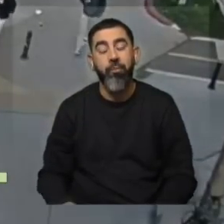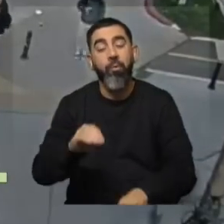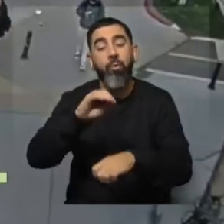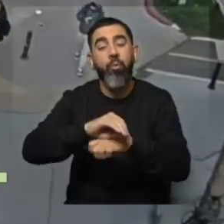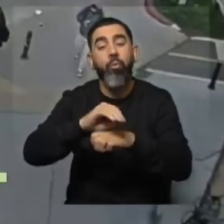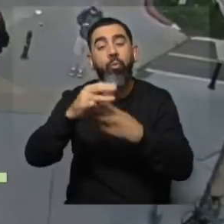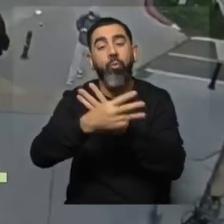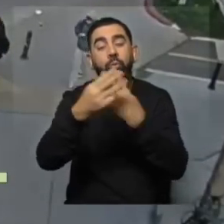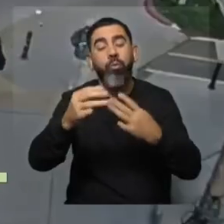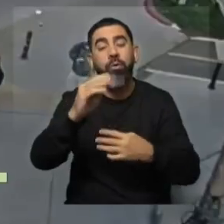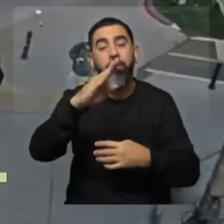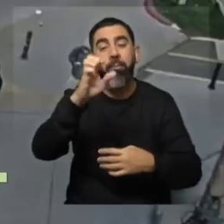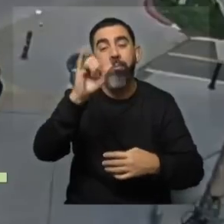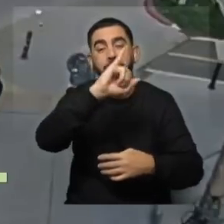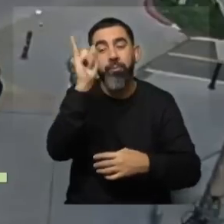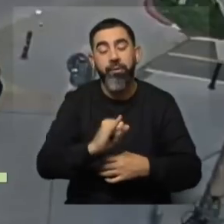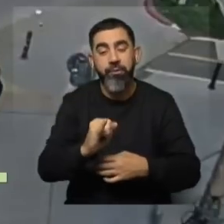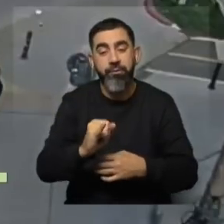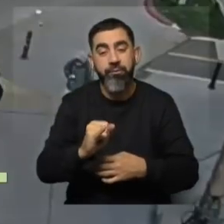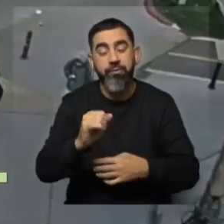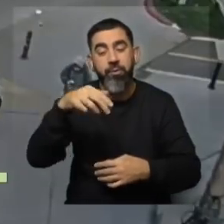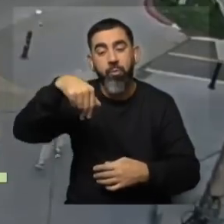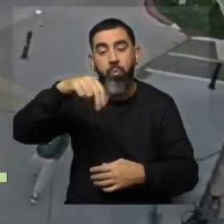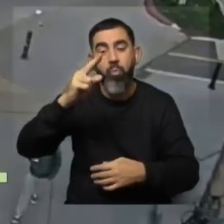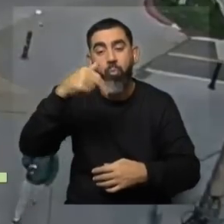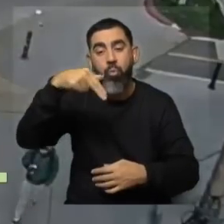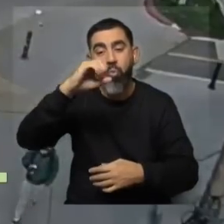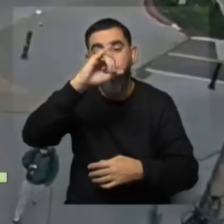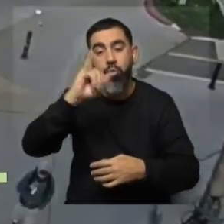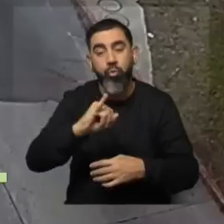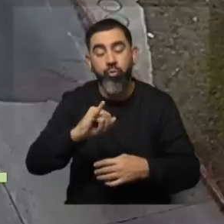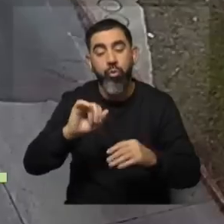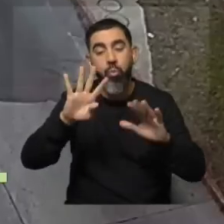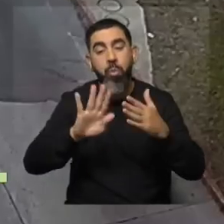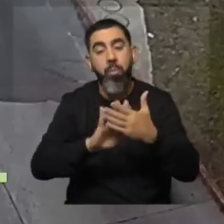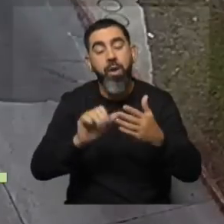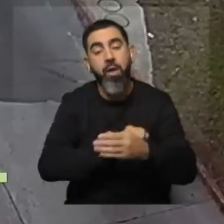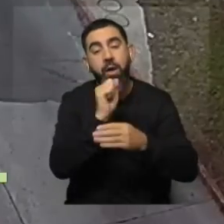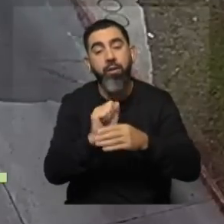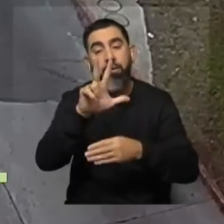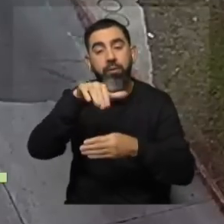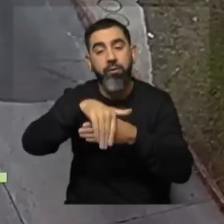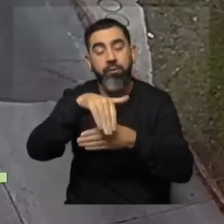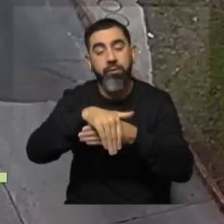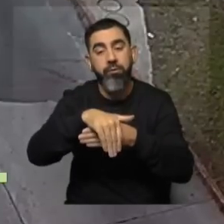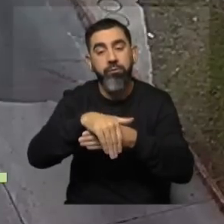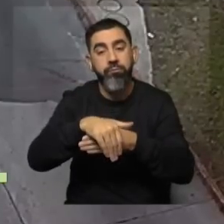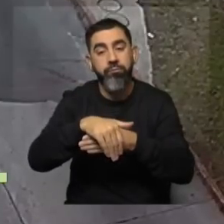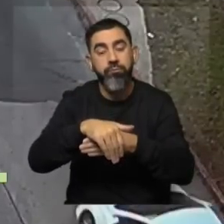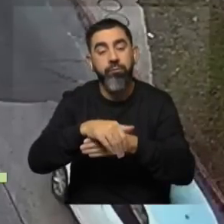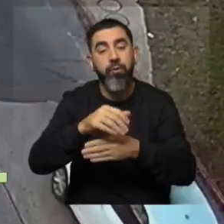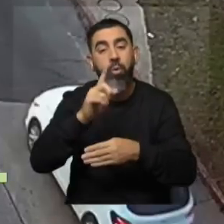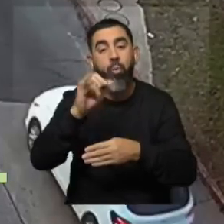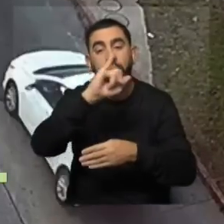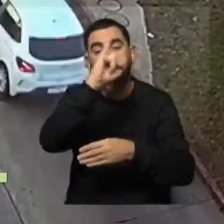general ahí estamos bueno Lorenzo Pérez Entre la chiles y Francisco Muñoz cortado desde las nueve de la mañana hasta las tres de la tarde esto por tareas en la zona también Héctor